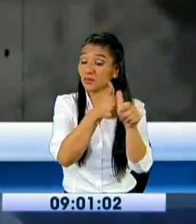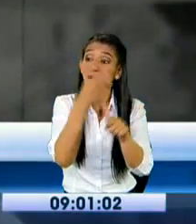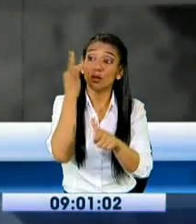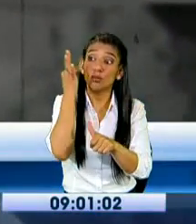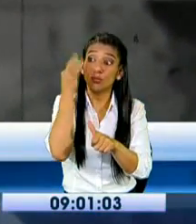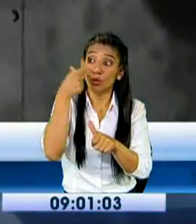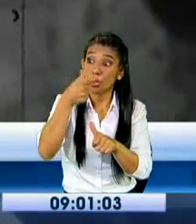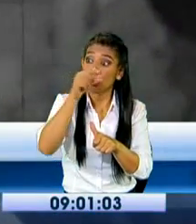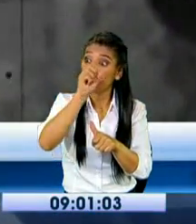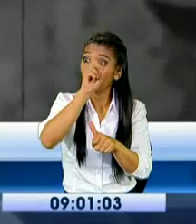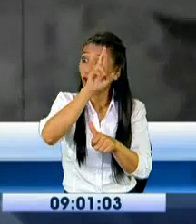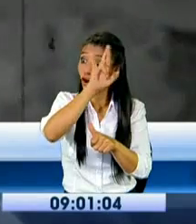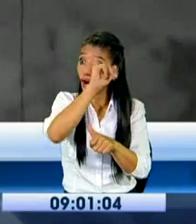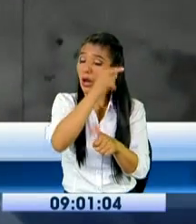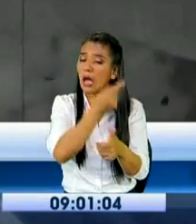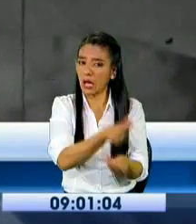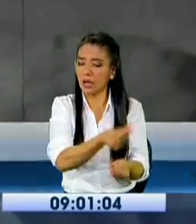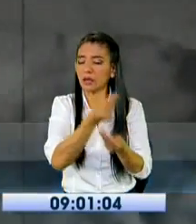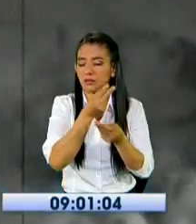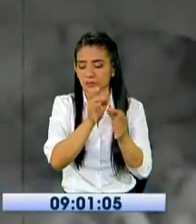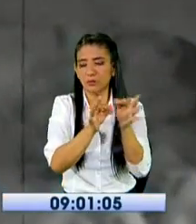Gloria.